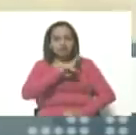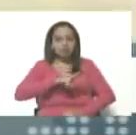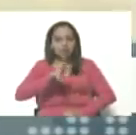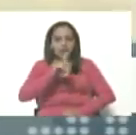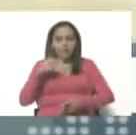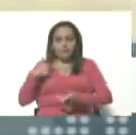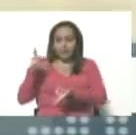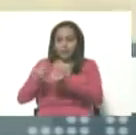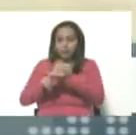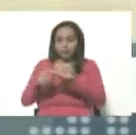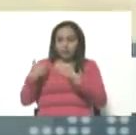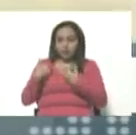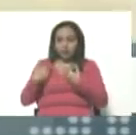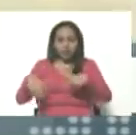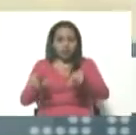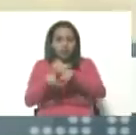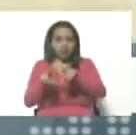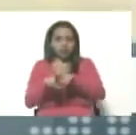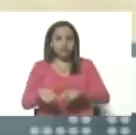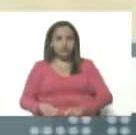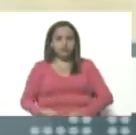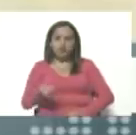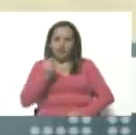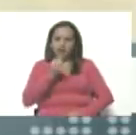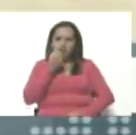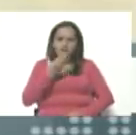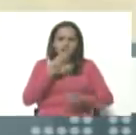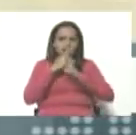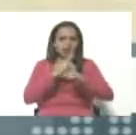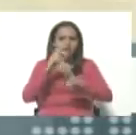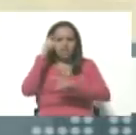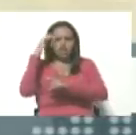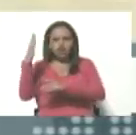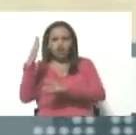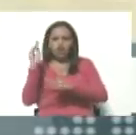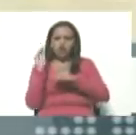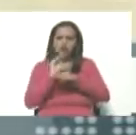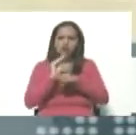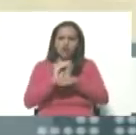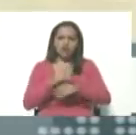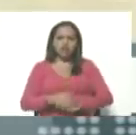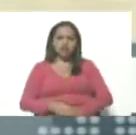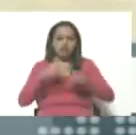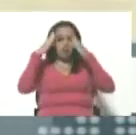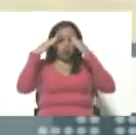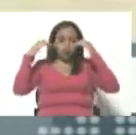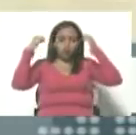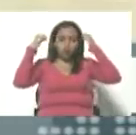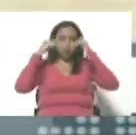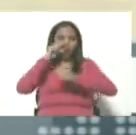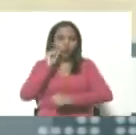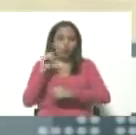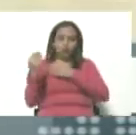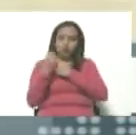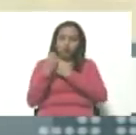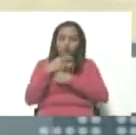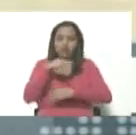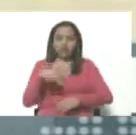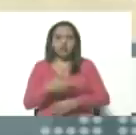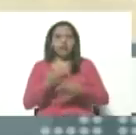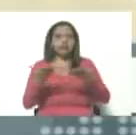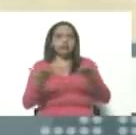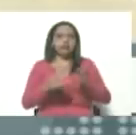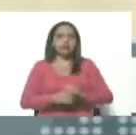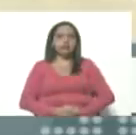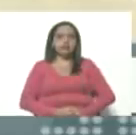y yo nos ha dado resultado. Y que Dios nos proteja y José Gregorio Hernández nos proteja. Ay, Dios santo, nos